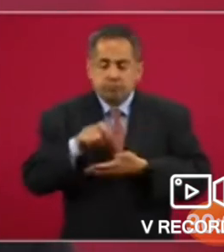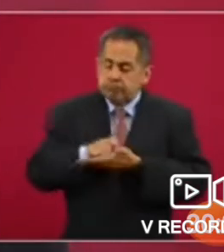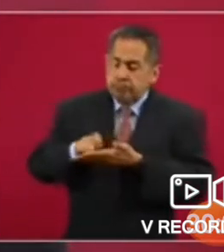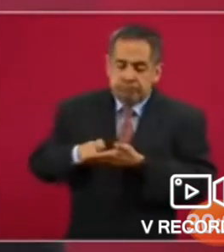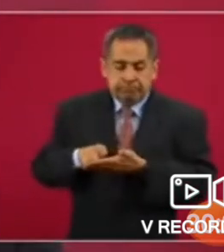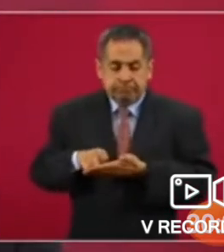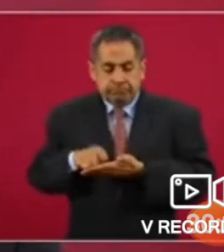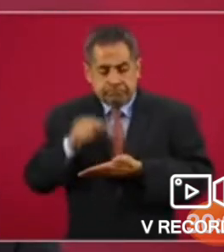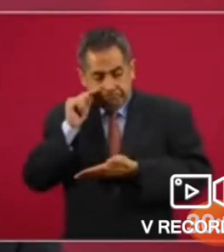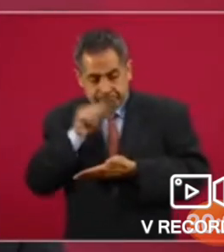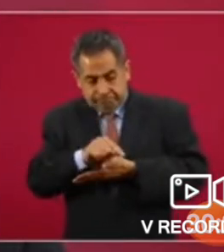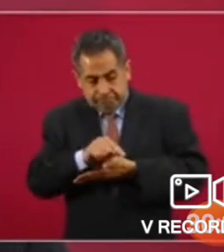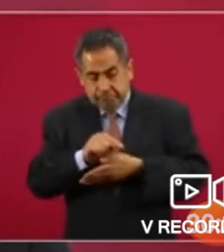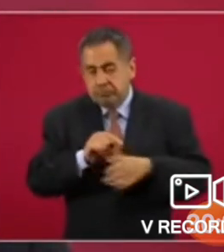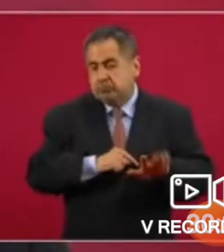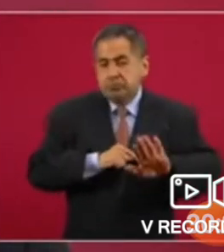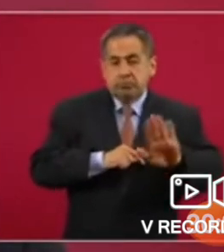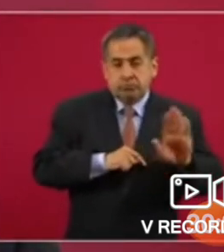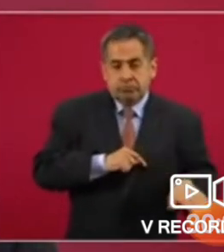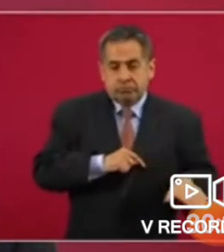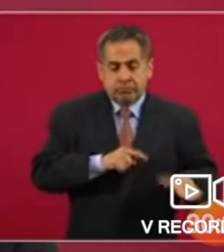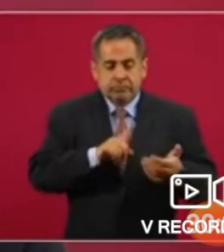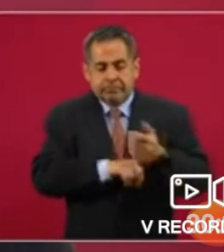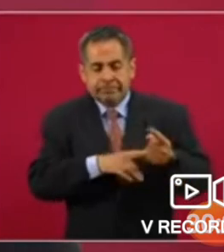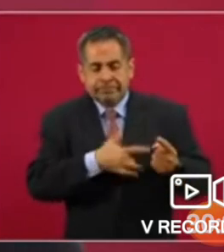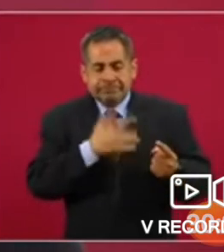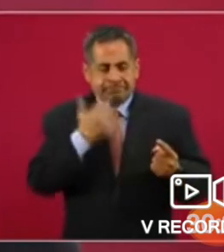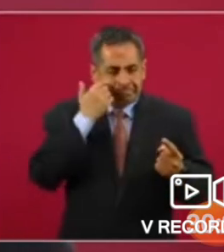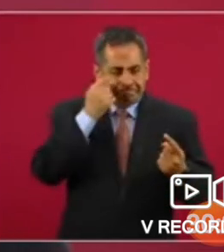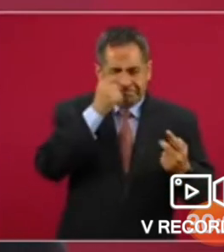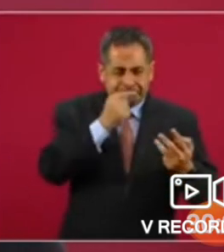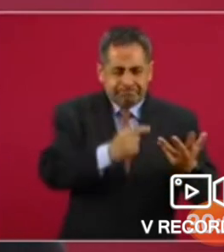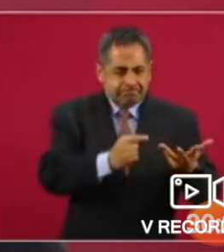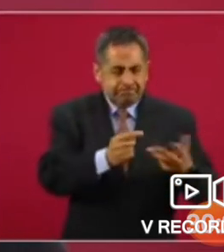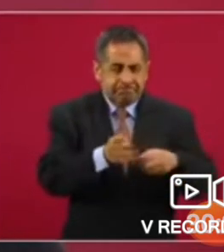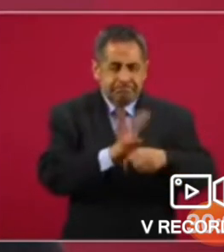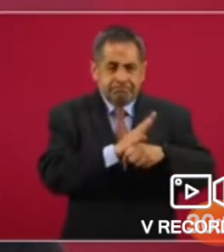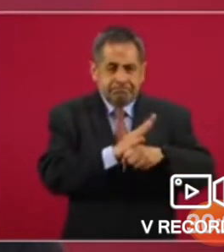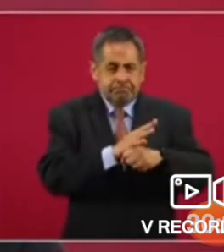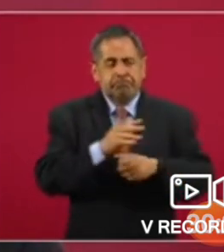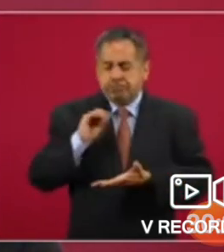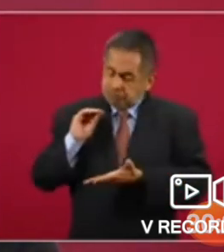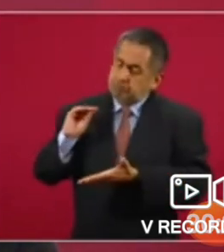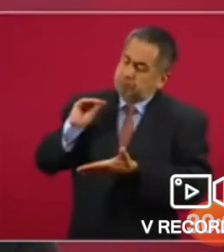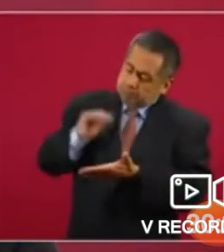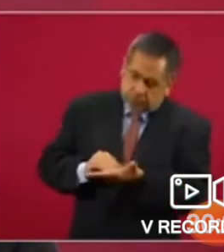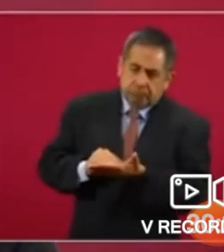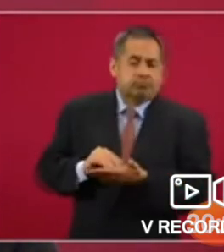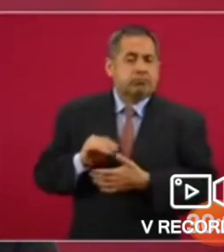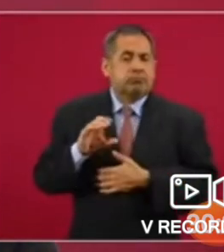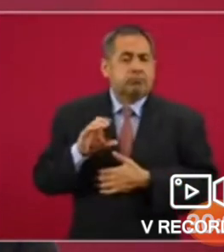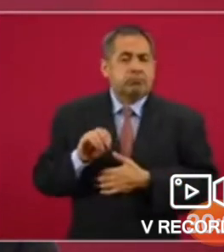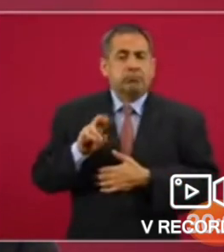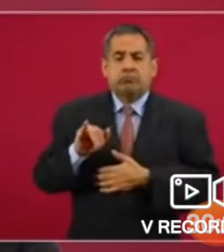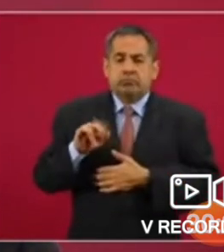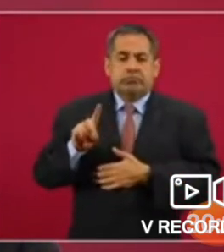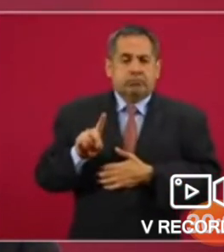considere que si la persona que falleció tiene los síntomas característicos de COVID, debe considerarse como